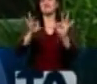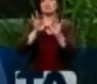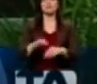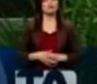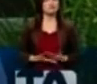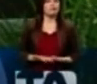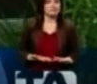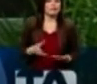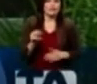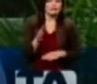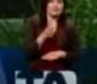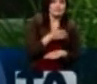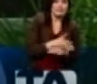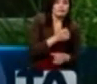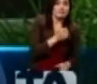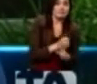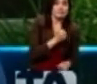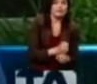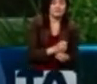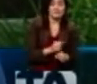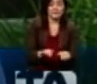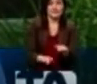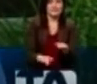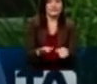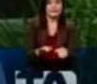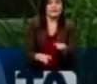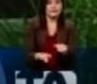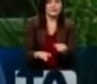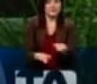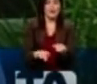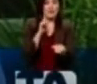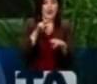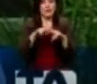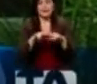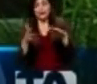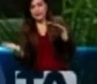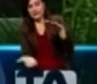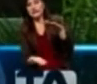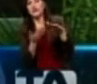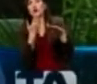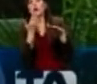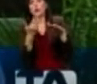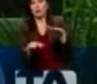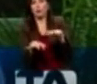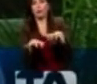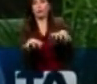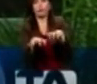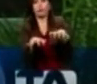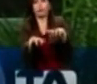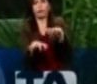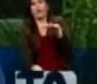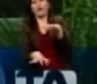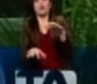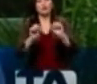no trabajar específicamente en estabilidad de taludes, en sistemas de drenaje adecuados y sobre todo